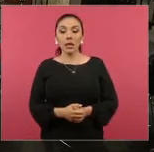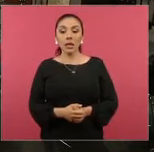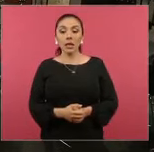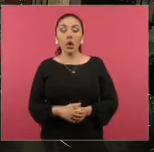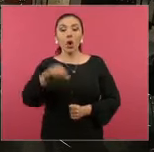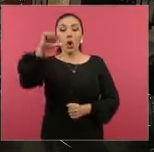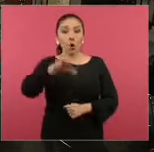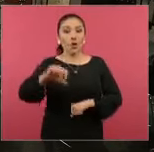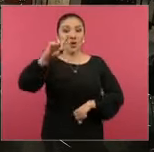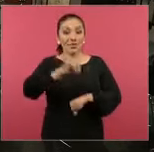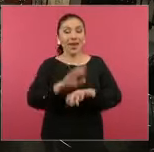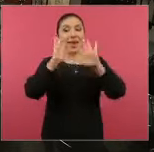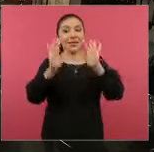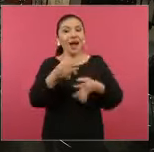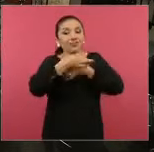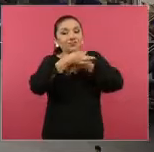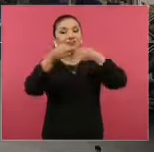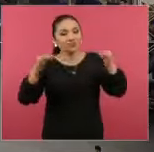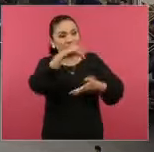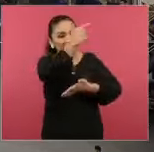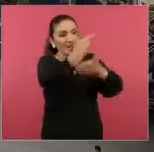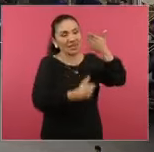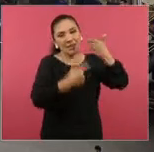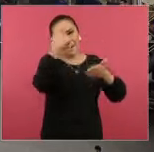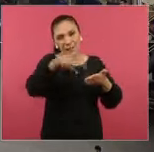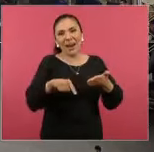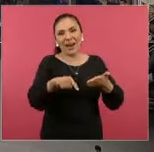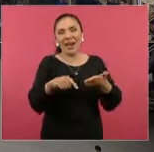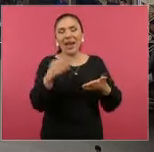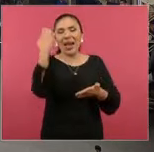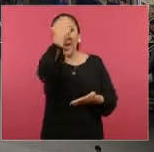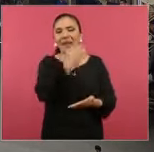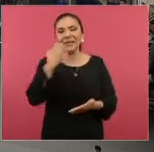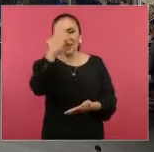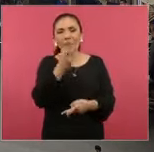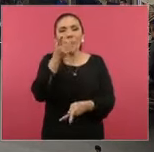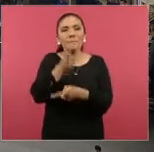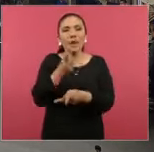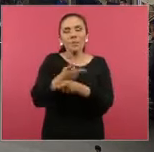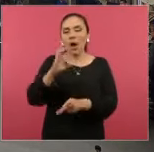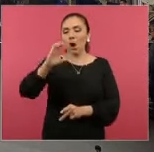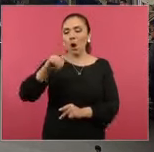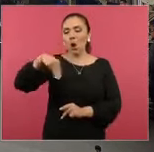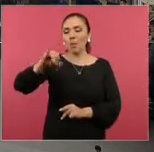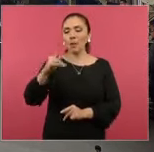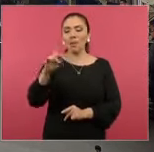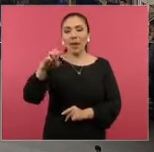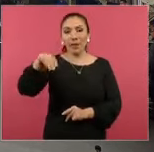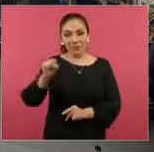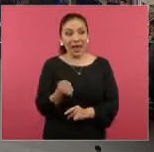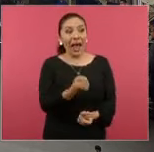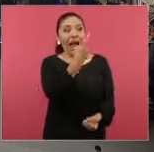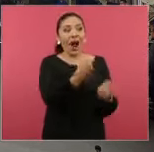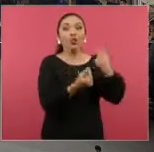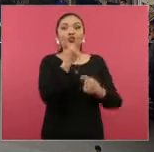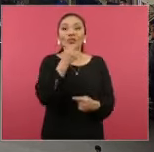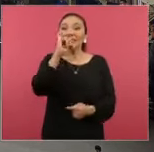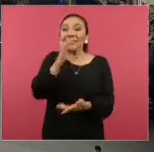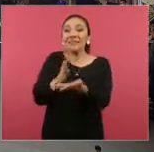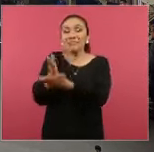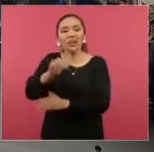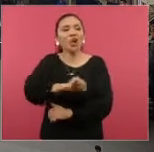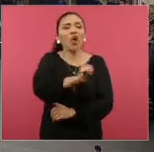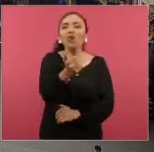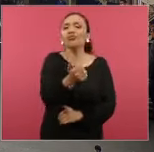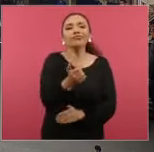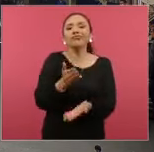dieron los resultados de Comipems, en donde muchos niños ya pudieron entrar a las preparatorias, unos niños sí se quedaron, otros niños no se